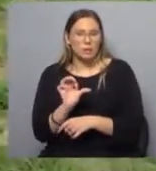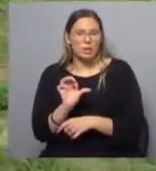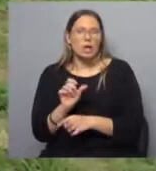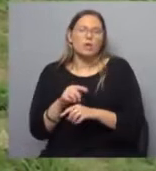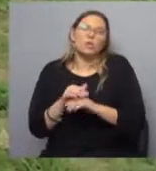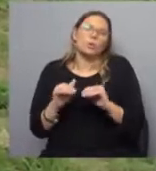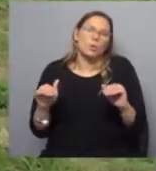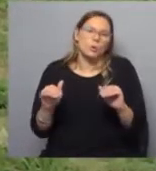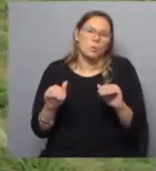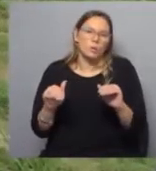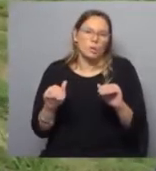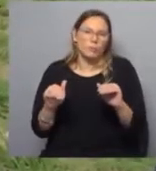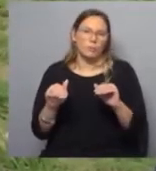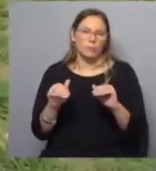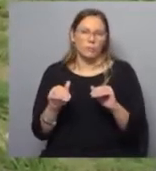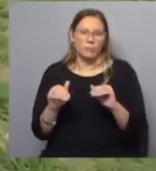Normalmente todas